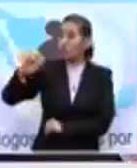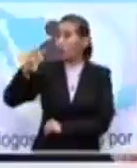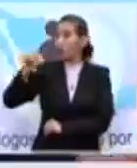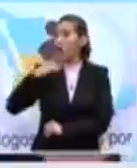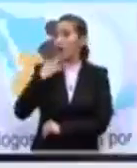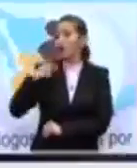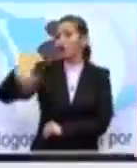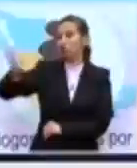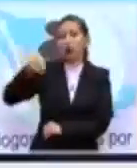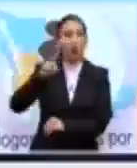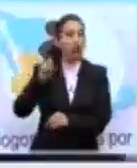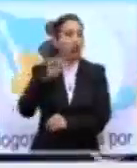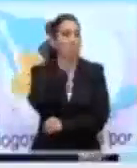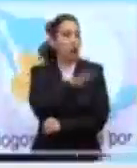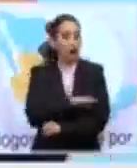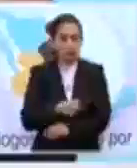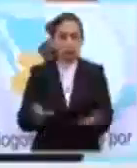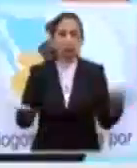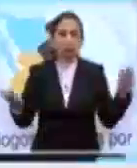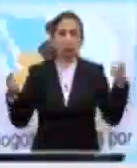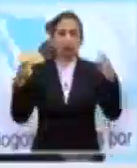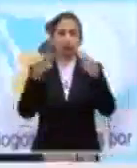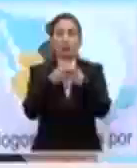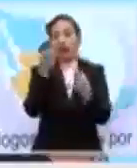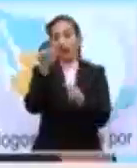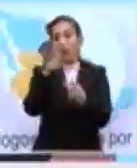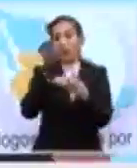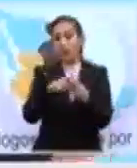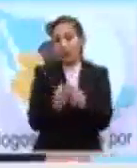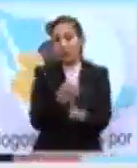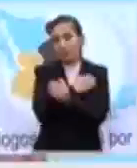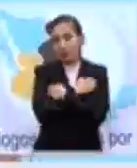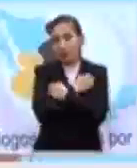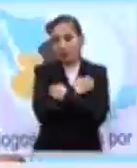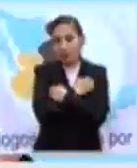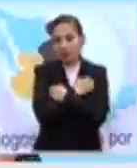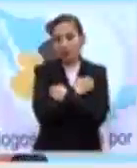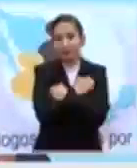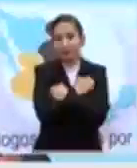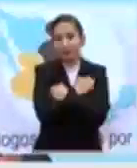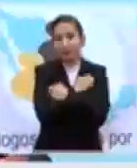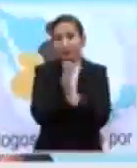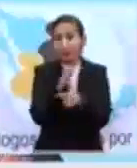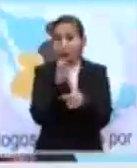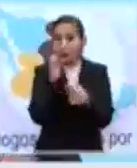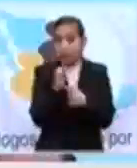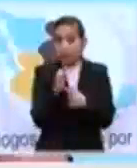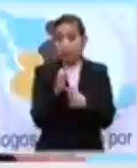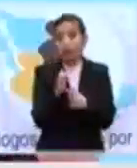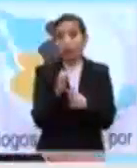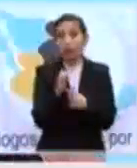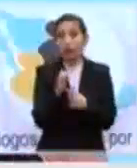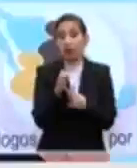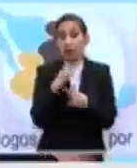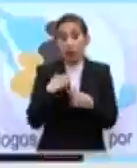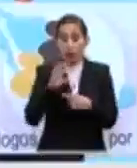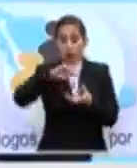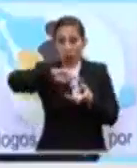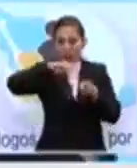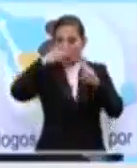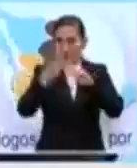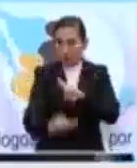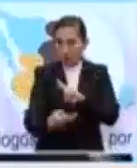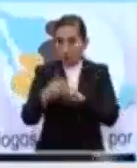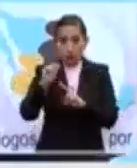no sirves, eres mal médico. Entonces, ahí empieza el asunto de la educación. Entonces, invirtiendo la pirámide,